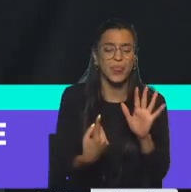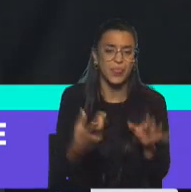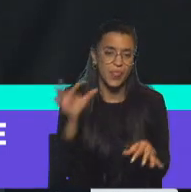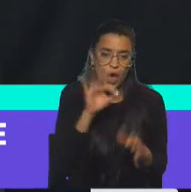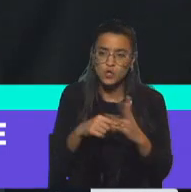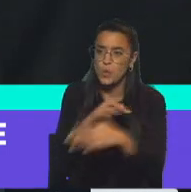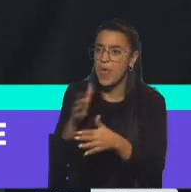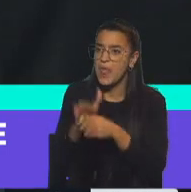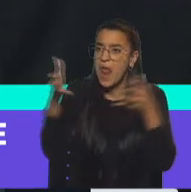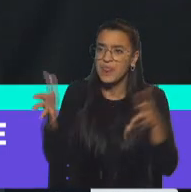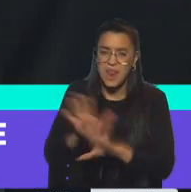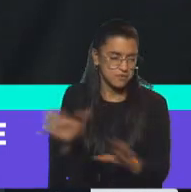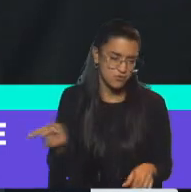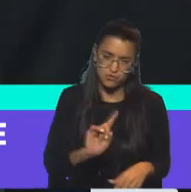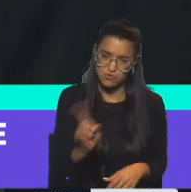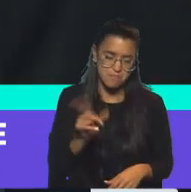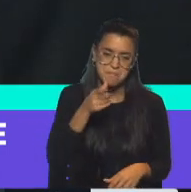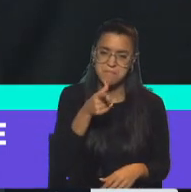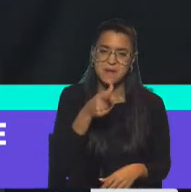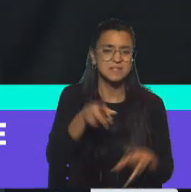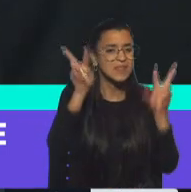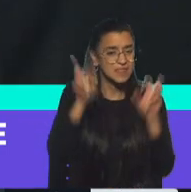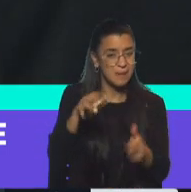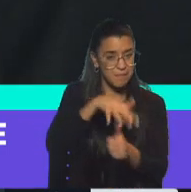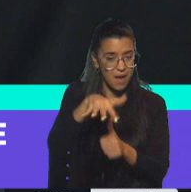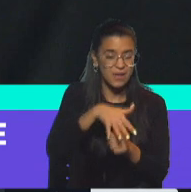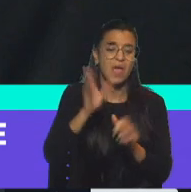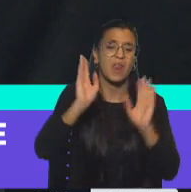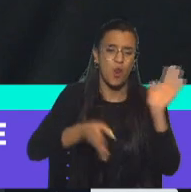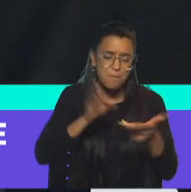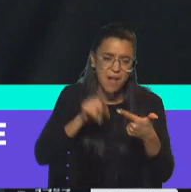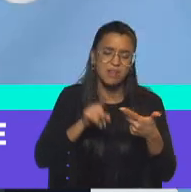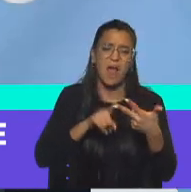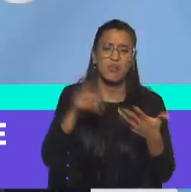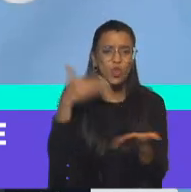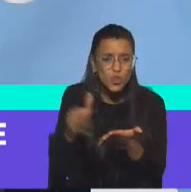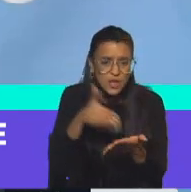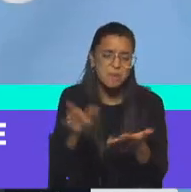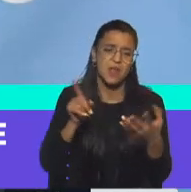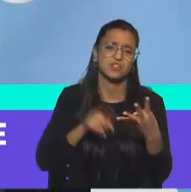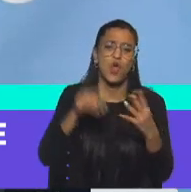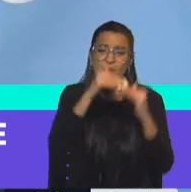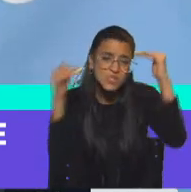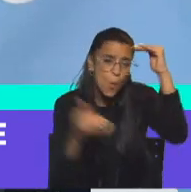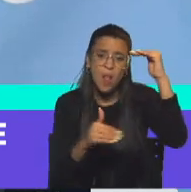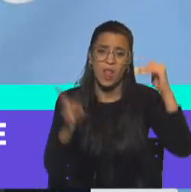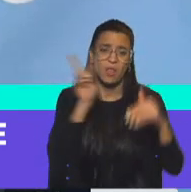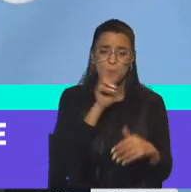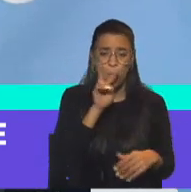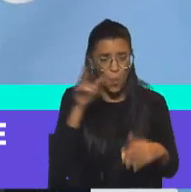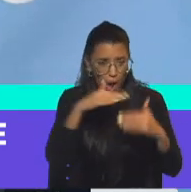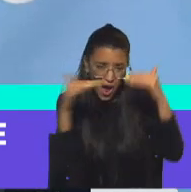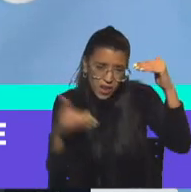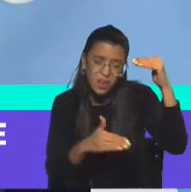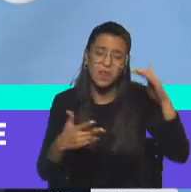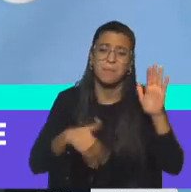grandes ciudades. Nos parece que justamente el maltrato, la discriminación y la desigualdad con la mujer se da mucho más